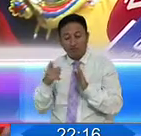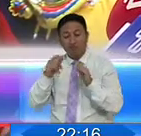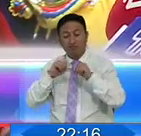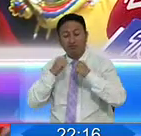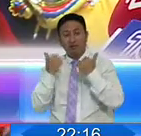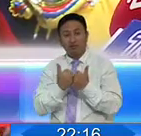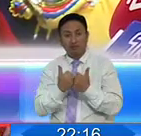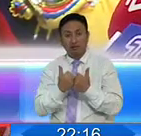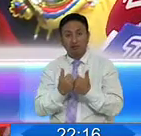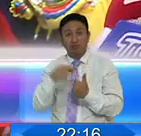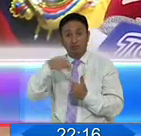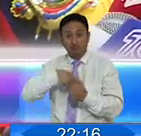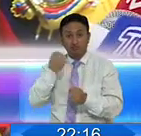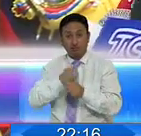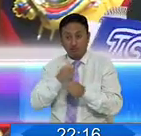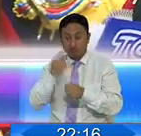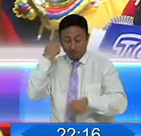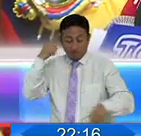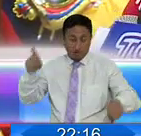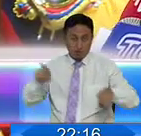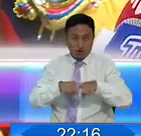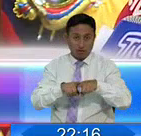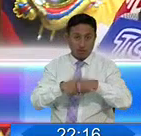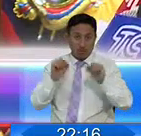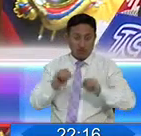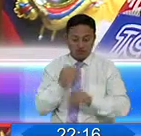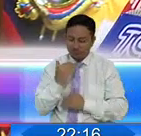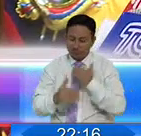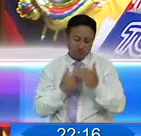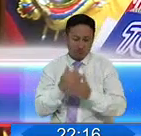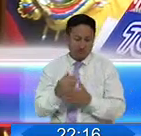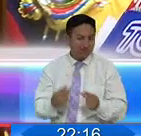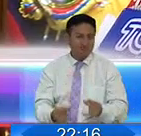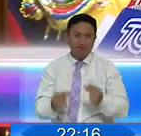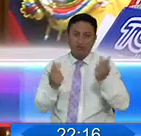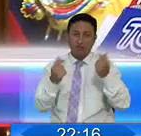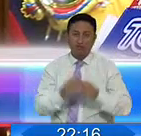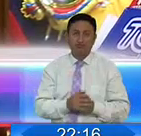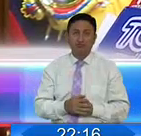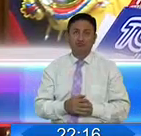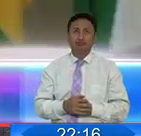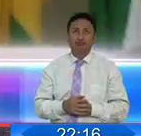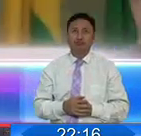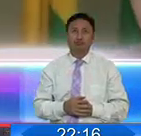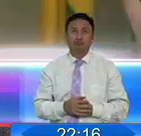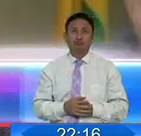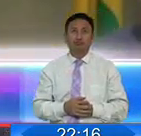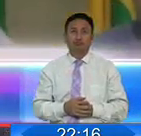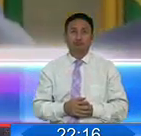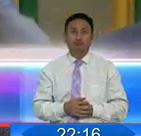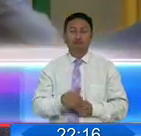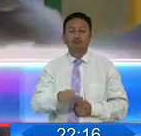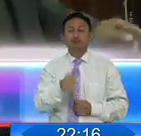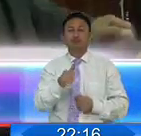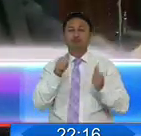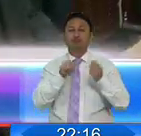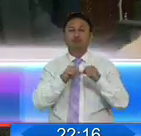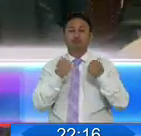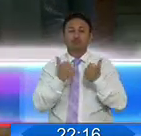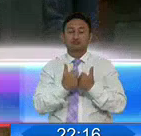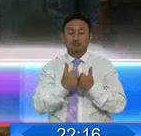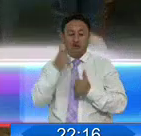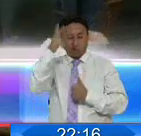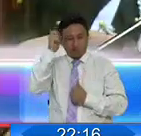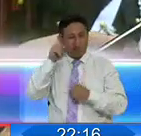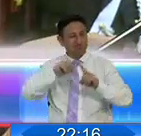nacional cuando trabaja en consensos como trabaja de acuerdos puede gestionar y hacer leyes para la gente pero otros legisladores tienen criterios